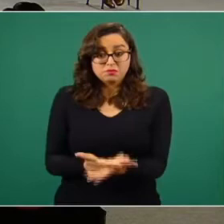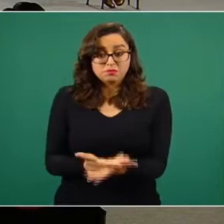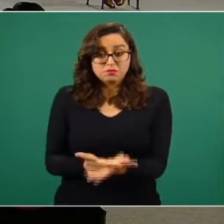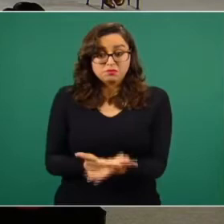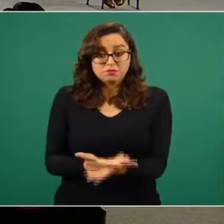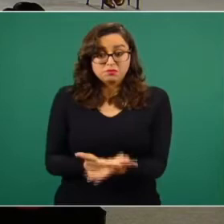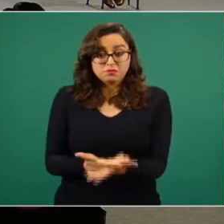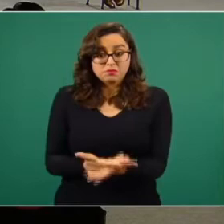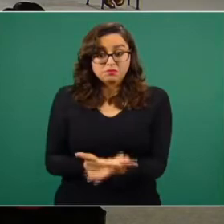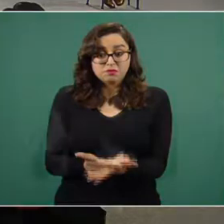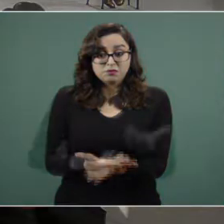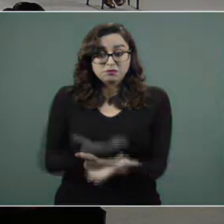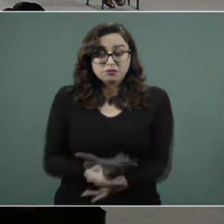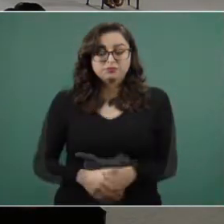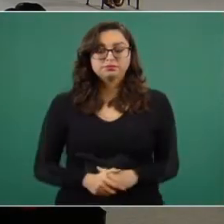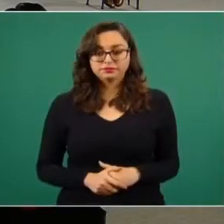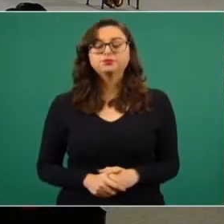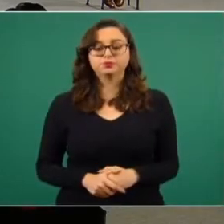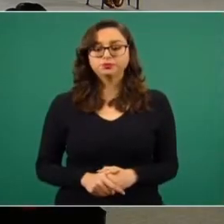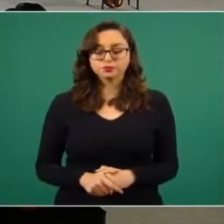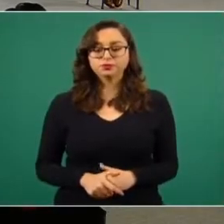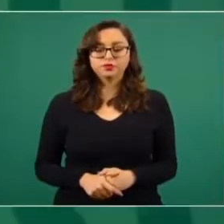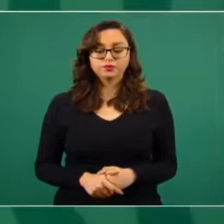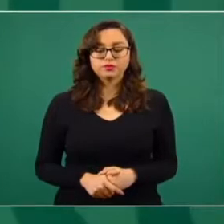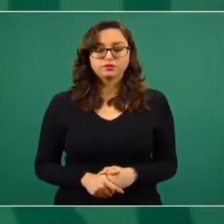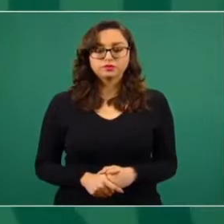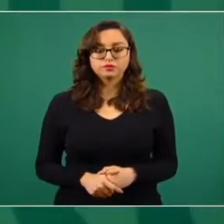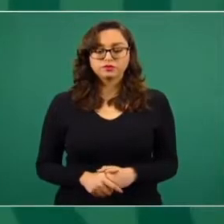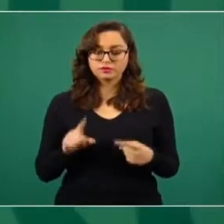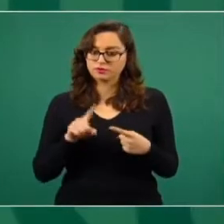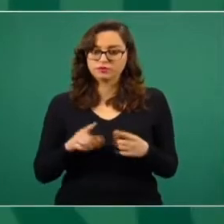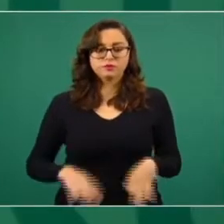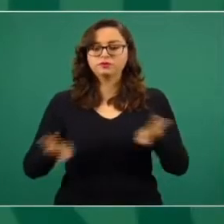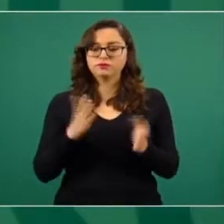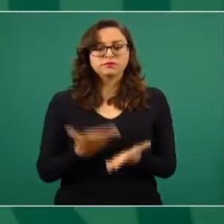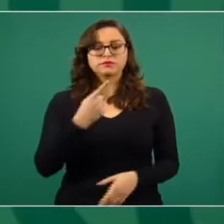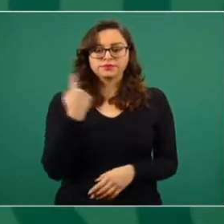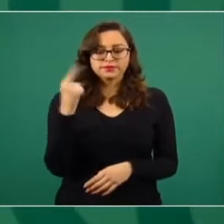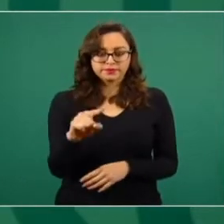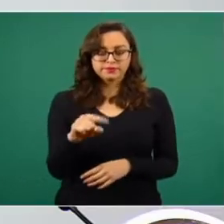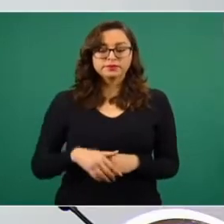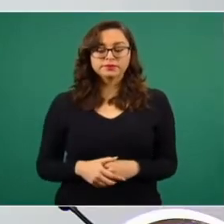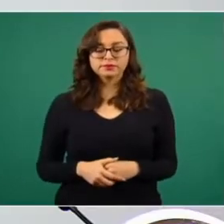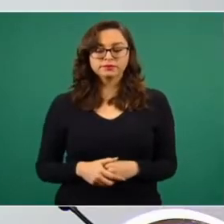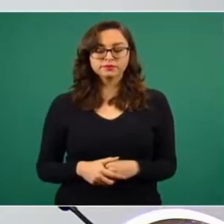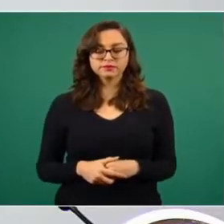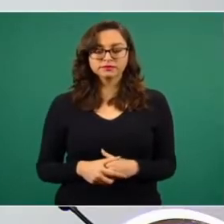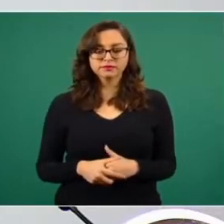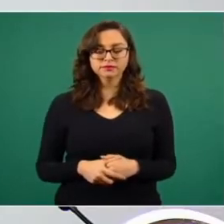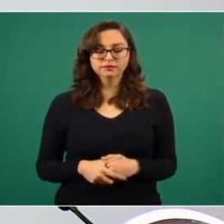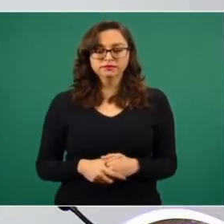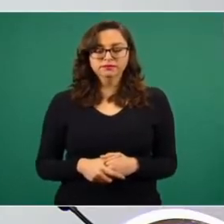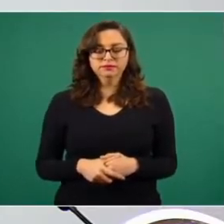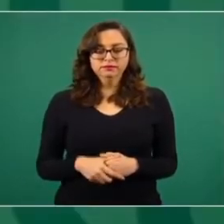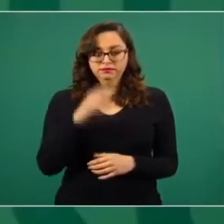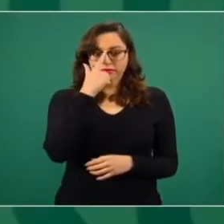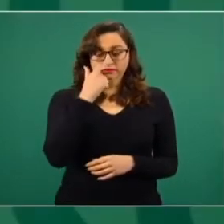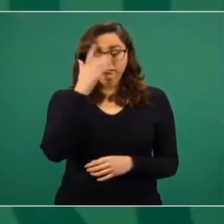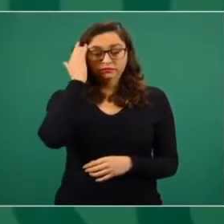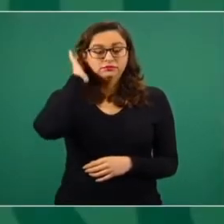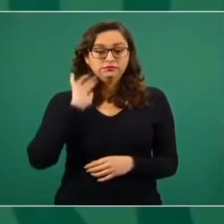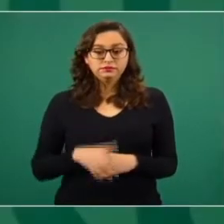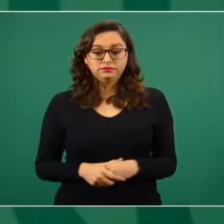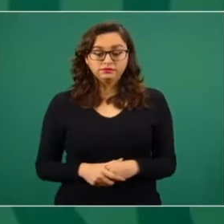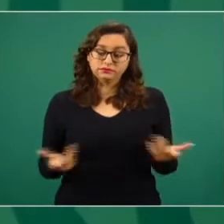unos comentarios. Pues sí, primero la denuncia, que no se limite la